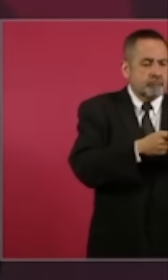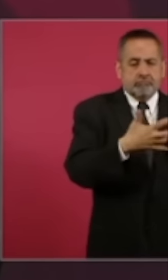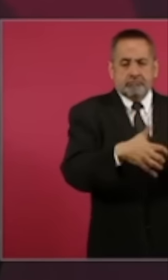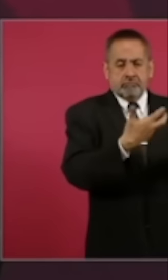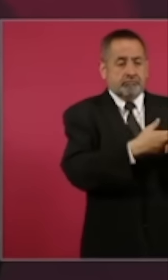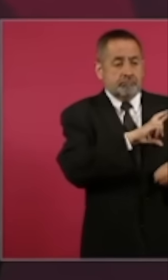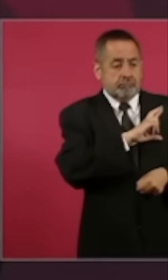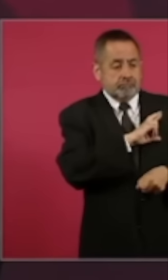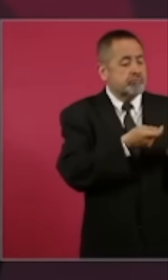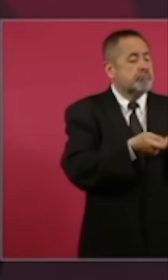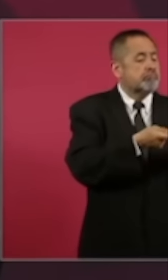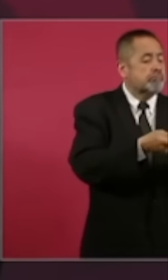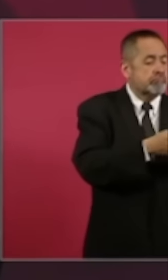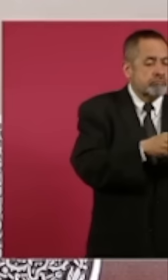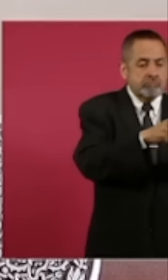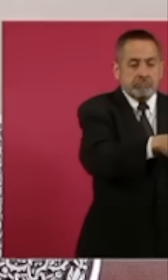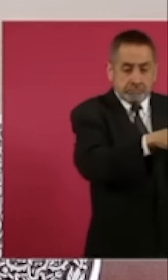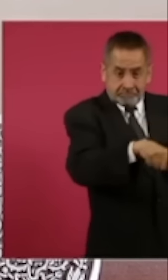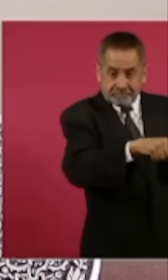particulares.